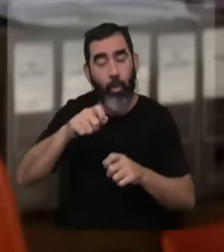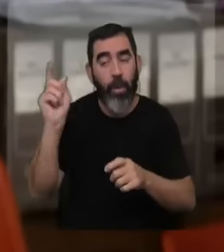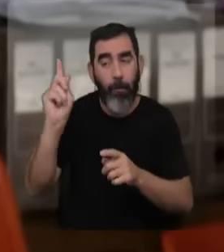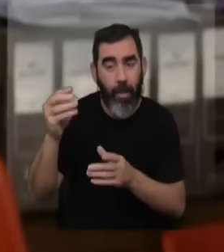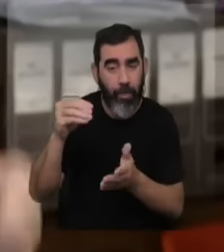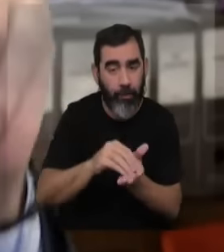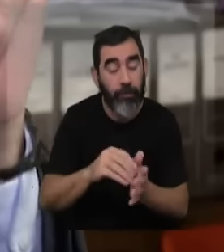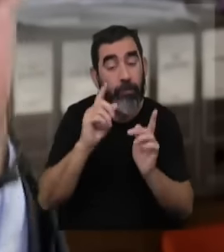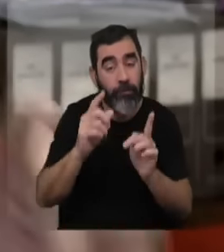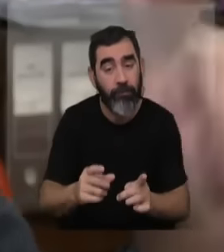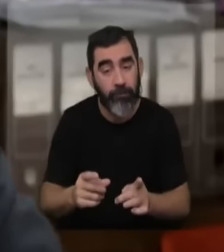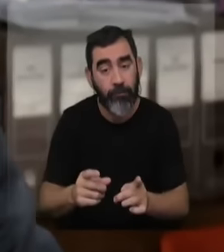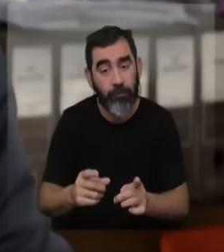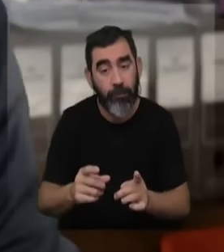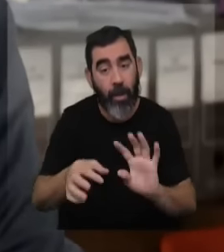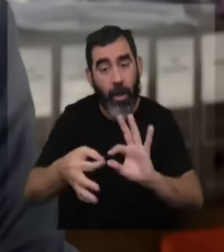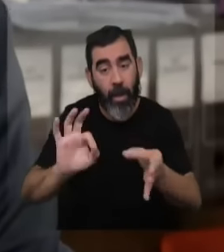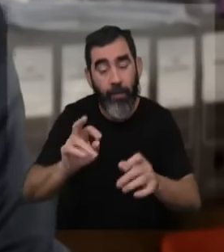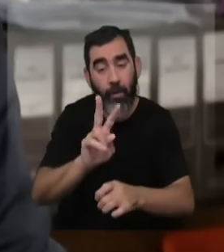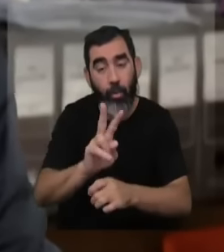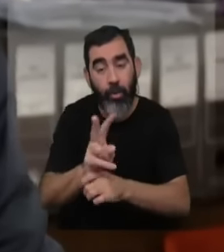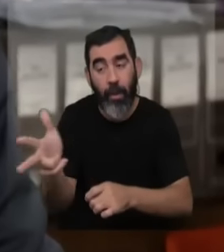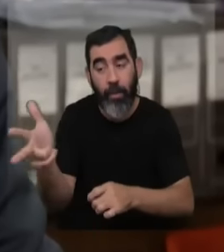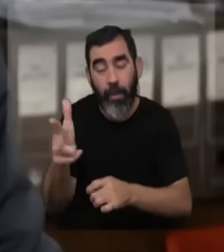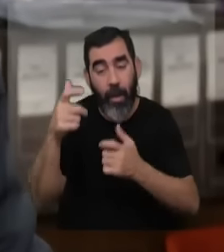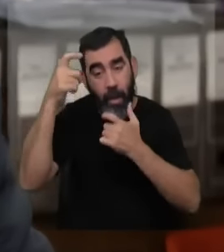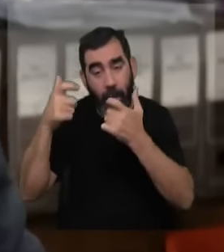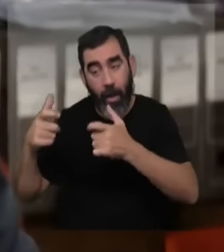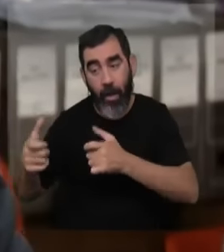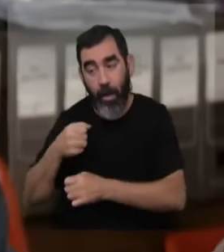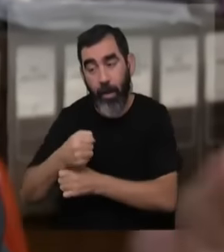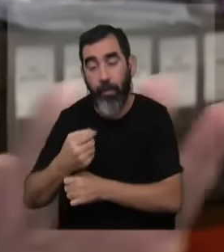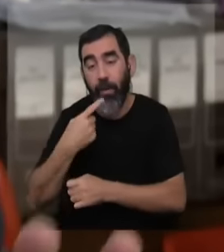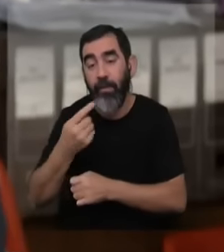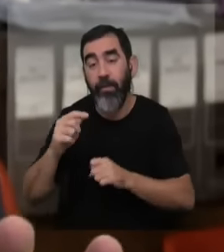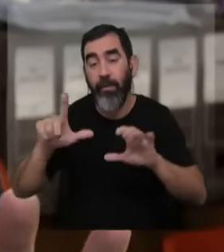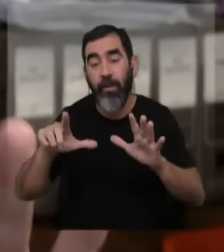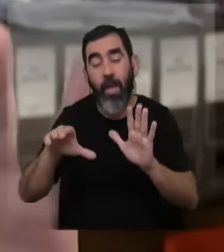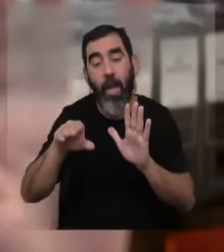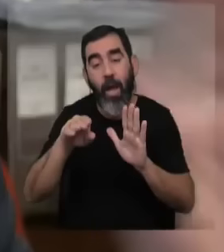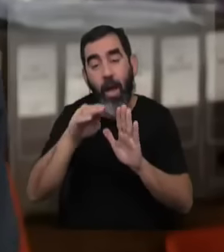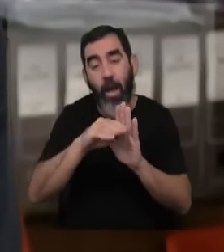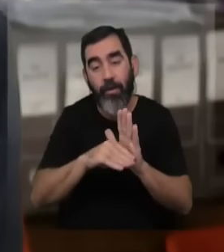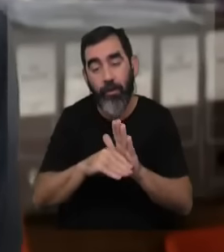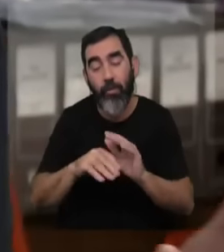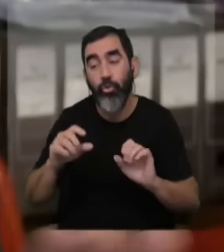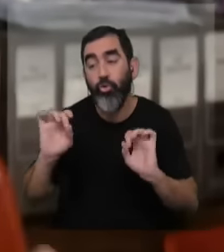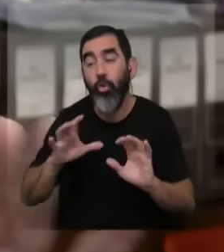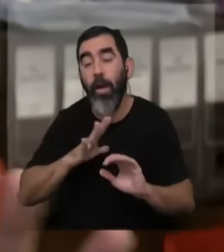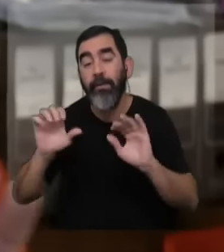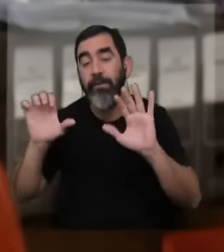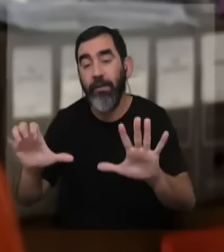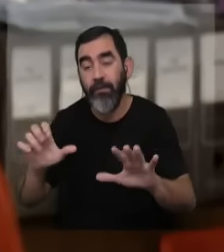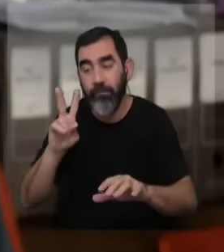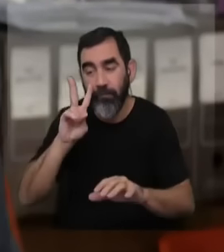en segundo lugar la cadena de custodia de las cámaras de la guardia republicana indicaba siete archivos solo hay seis esos seis archivos no